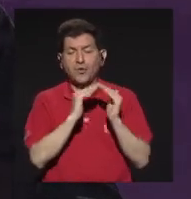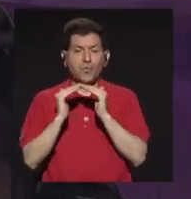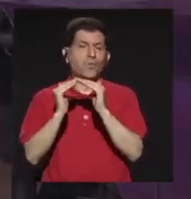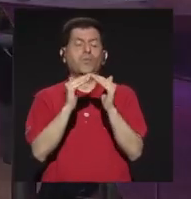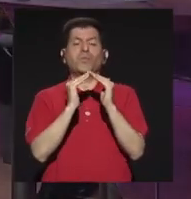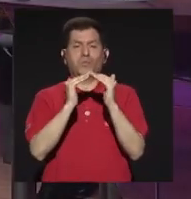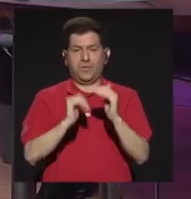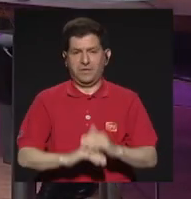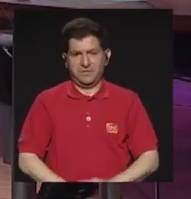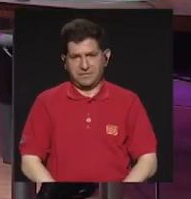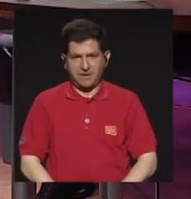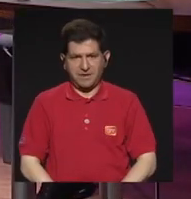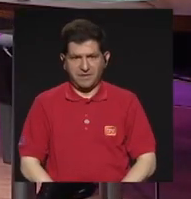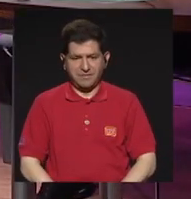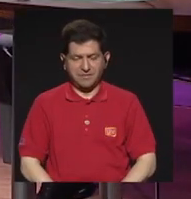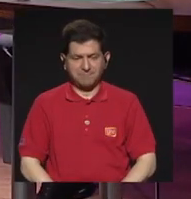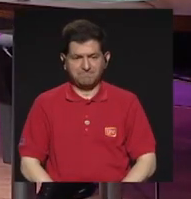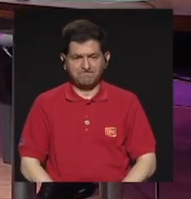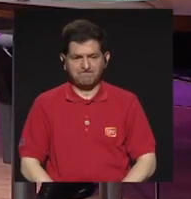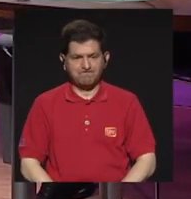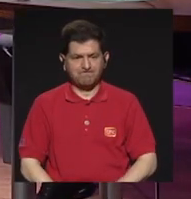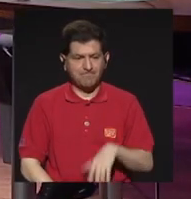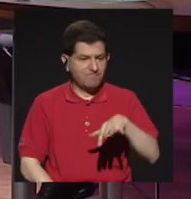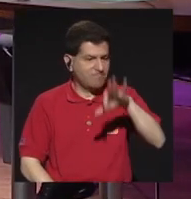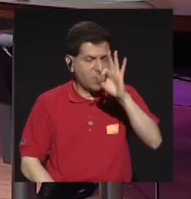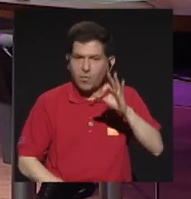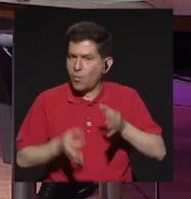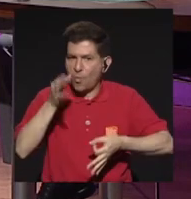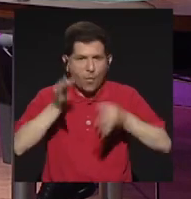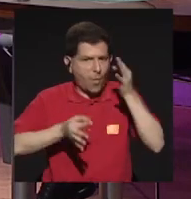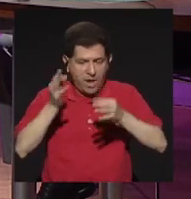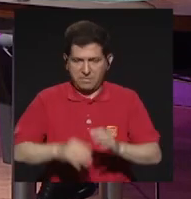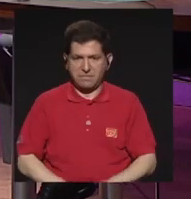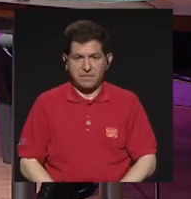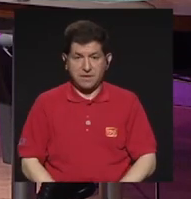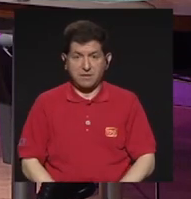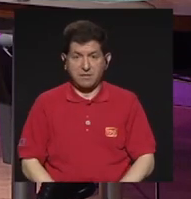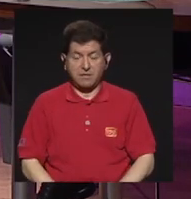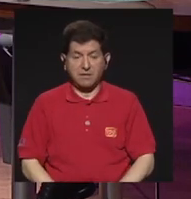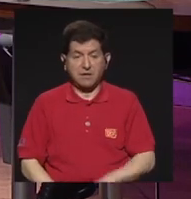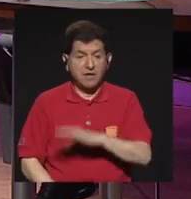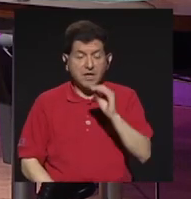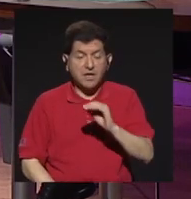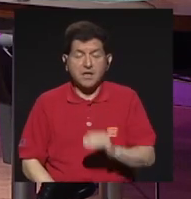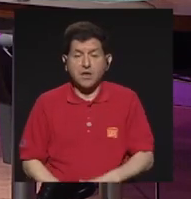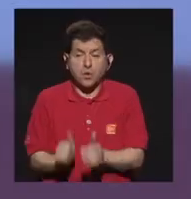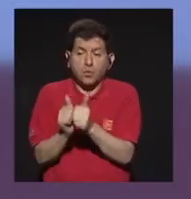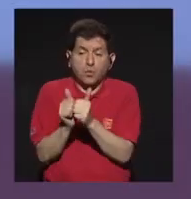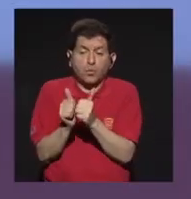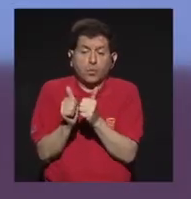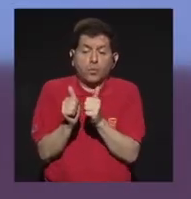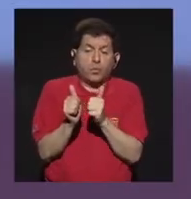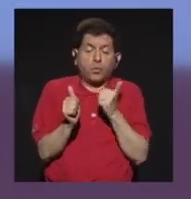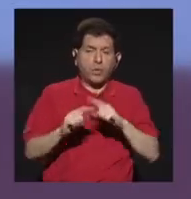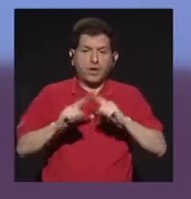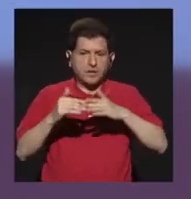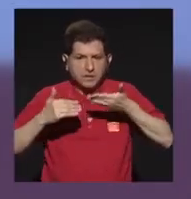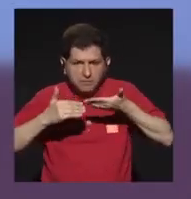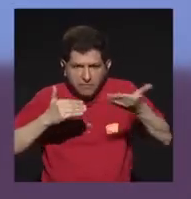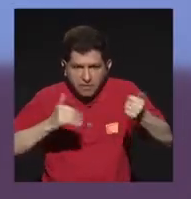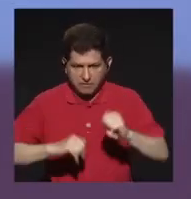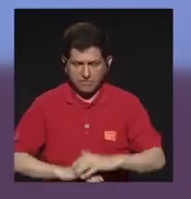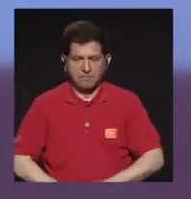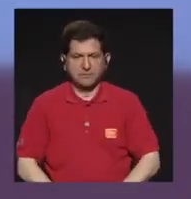que que al no encontrar justicia se va se va retrayendo en algunos aspectos se